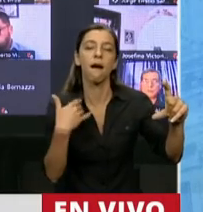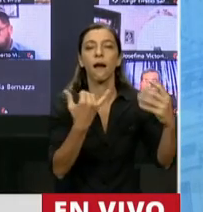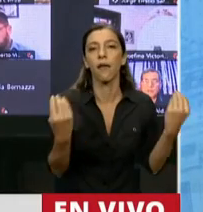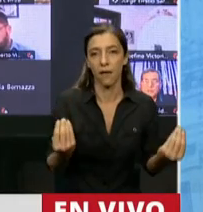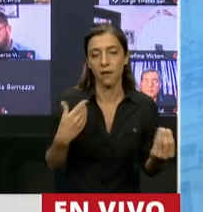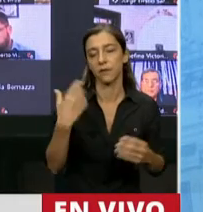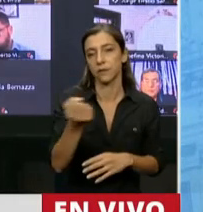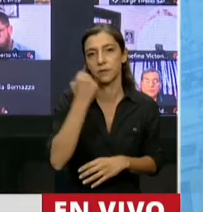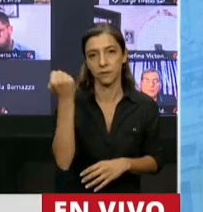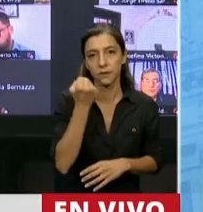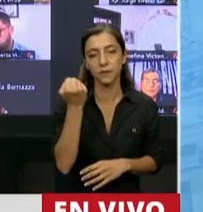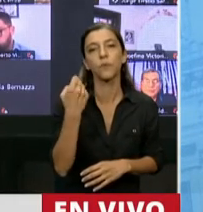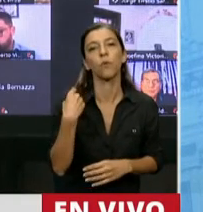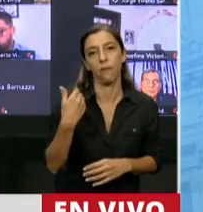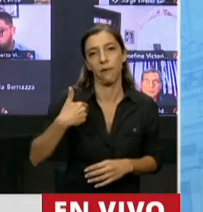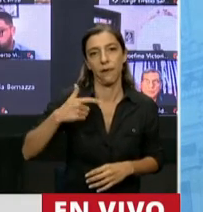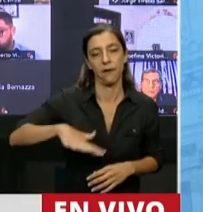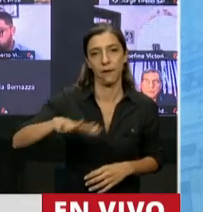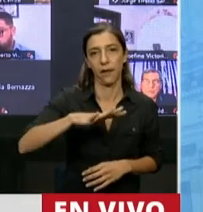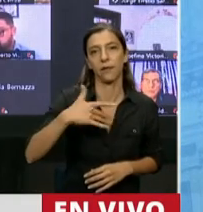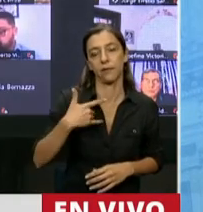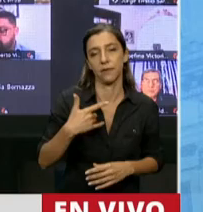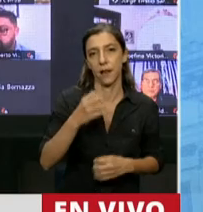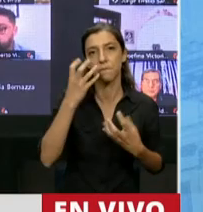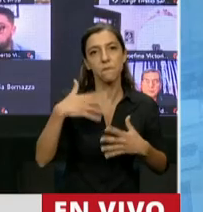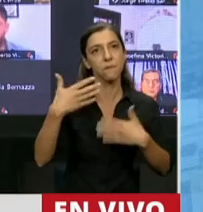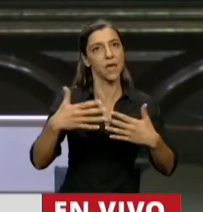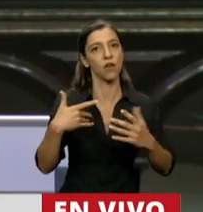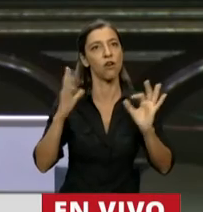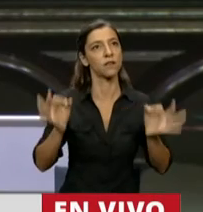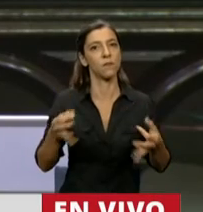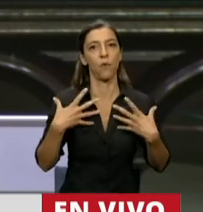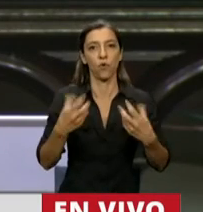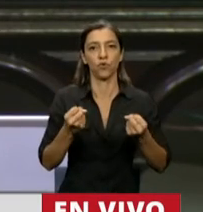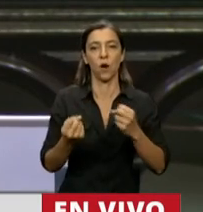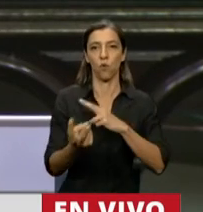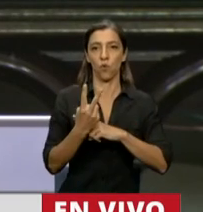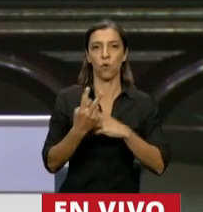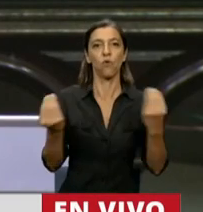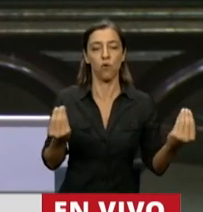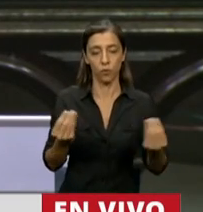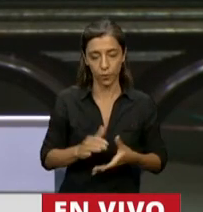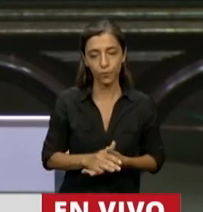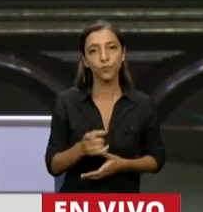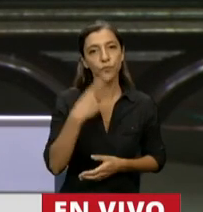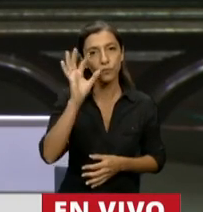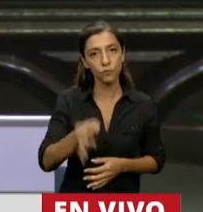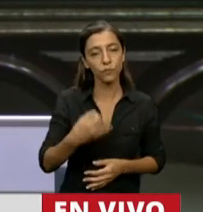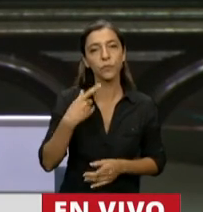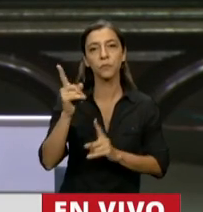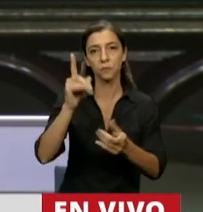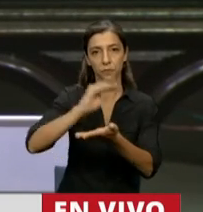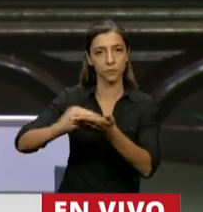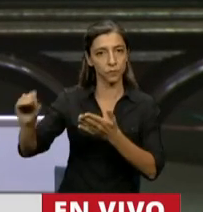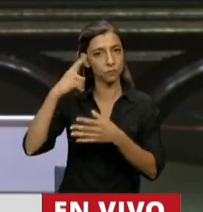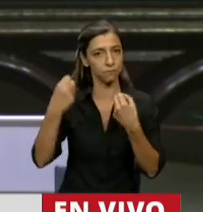argentinas avancemos en ese camino. Sabemos que hay diputados que no están de acuerdo, pero es la